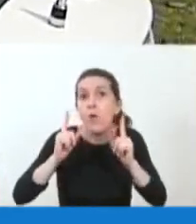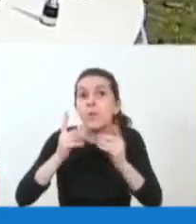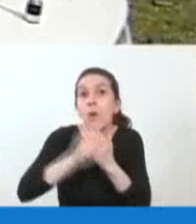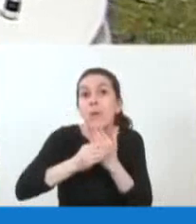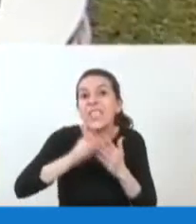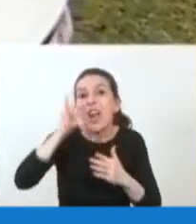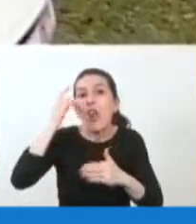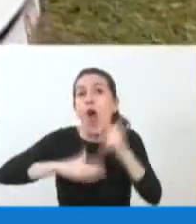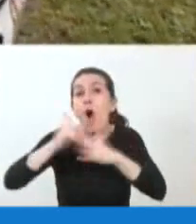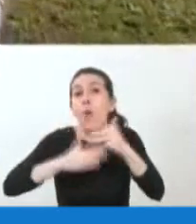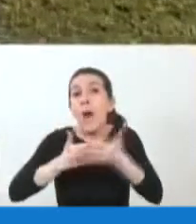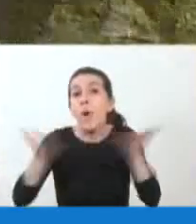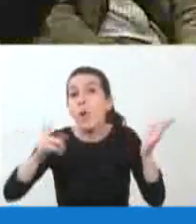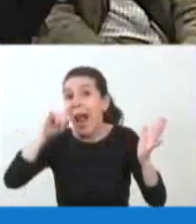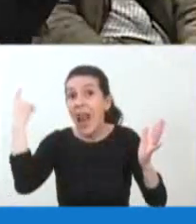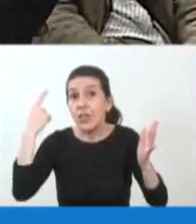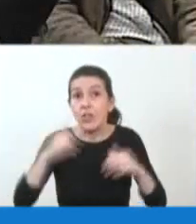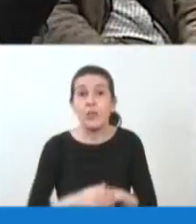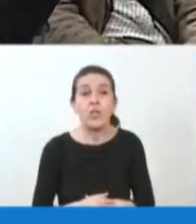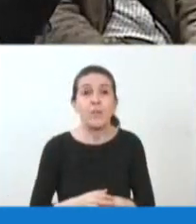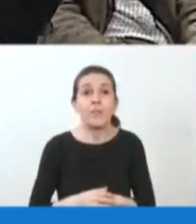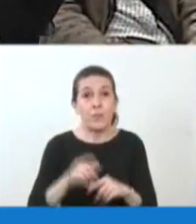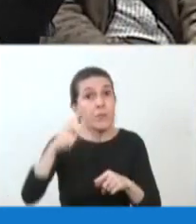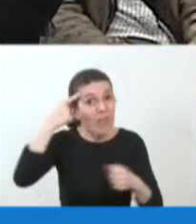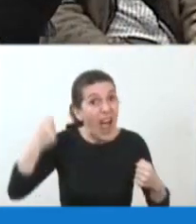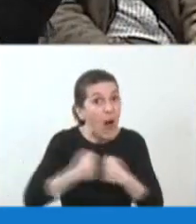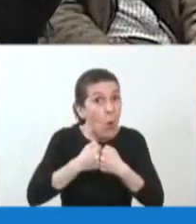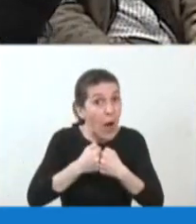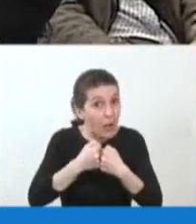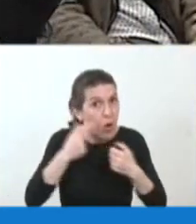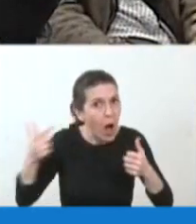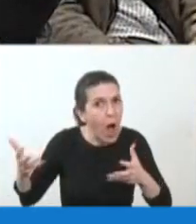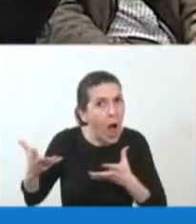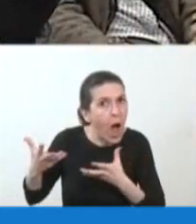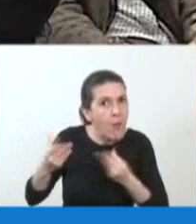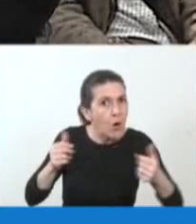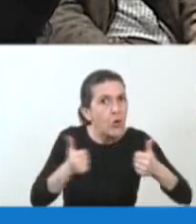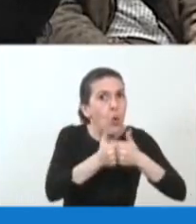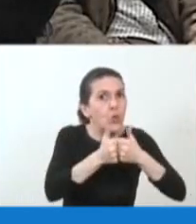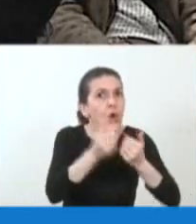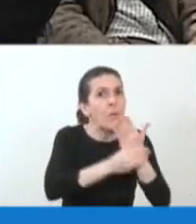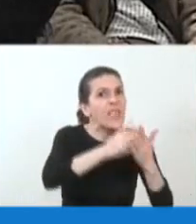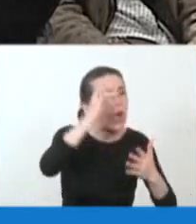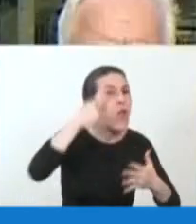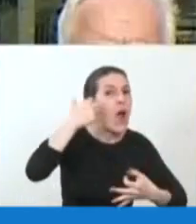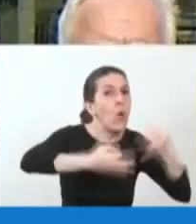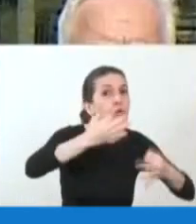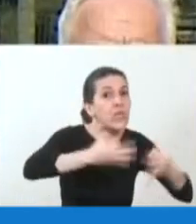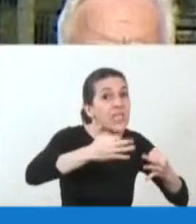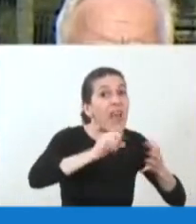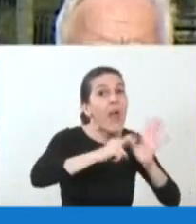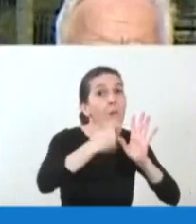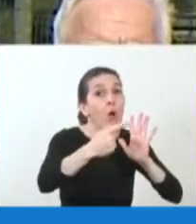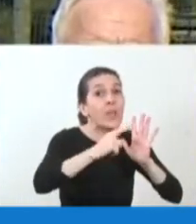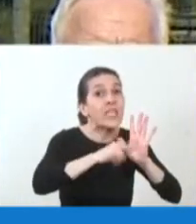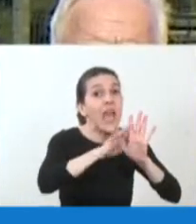ministerio de obras públicas de la nación en acuerdo y en complemento con el ministerio de justicia de la provincia de buenos aires-